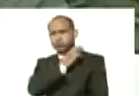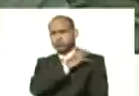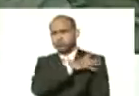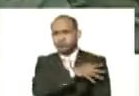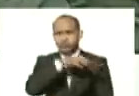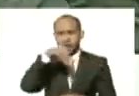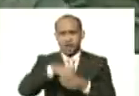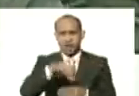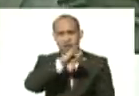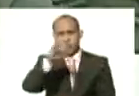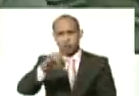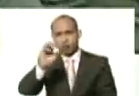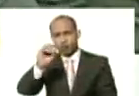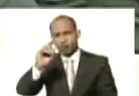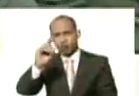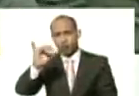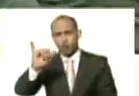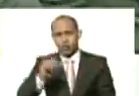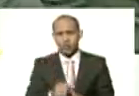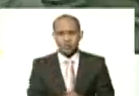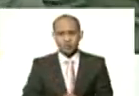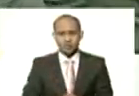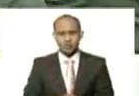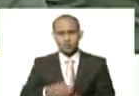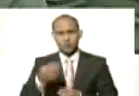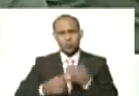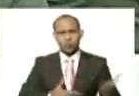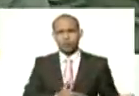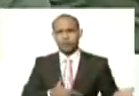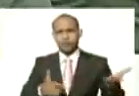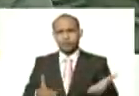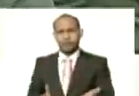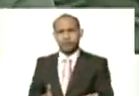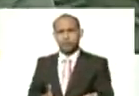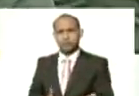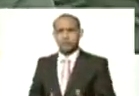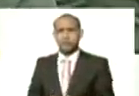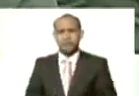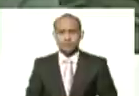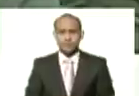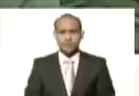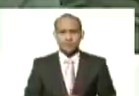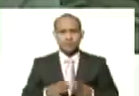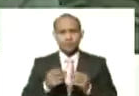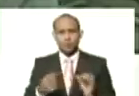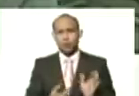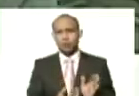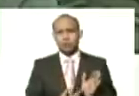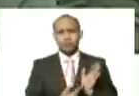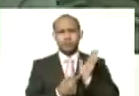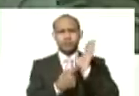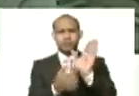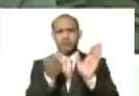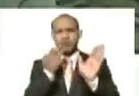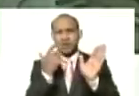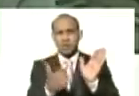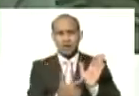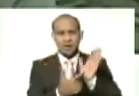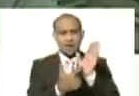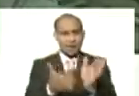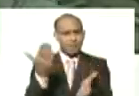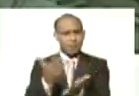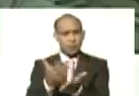en el terreno, cuales cadetes con su fusil al hombro y dando el ejemplo permanentemente,